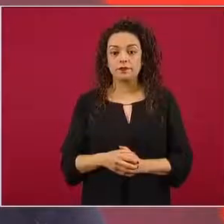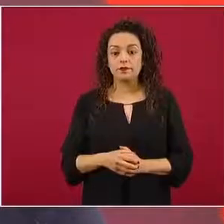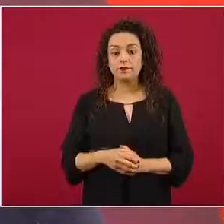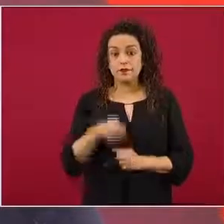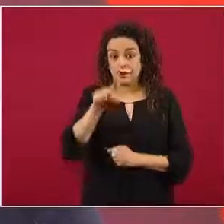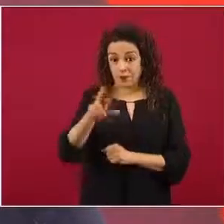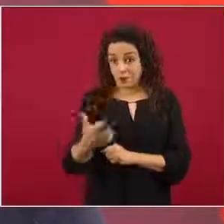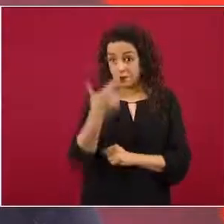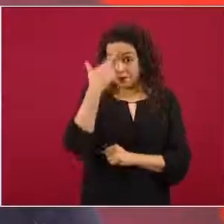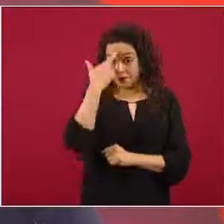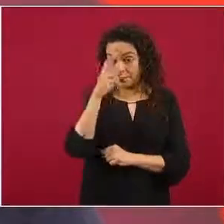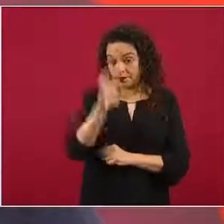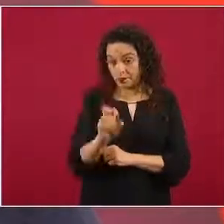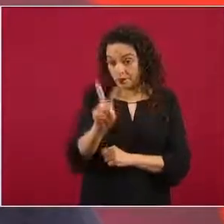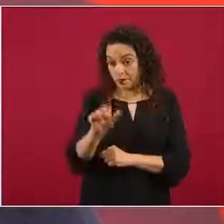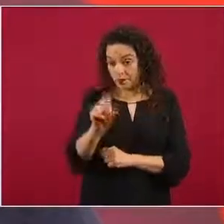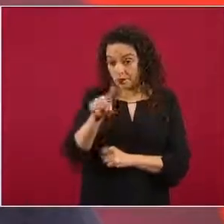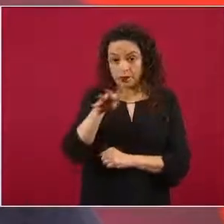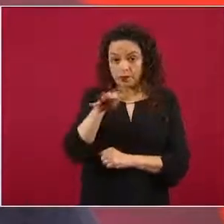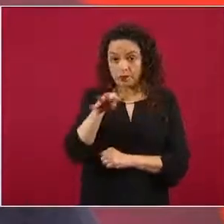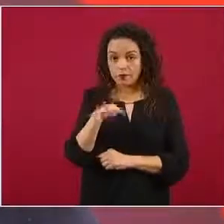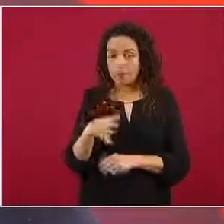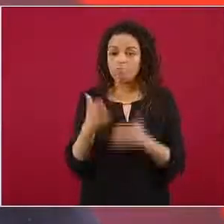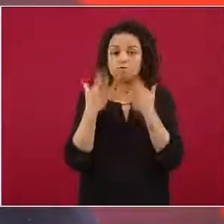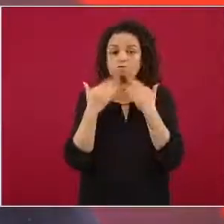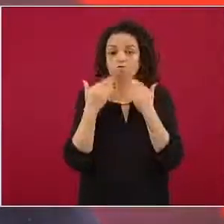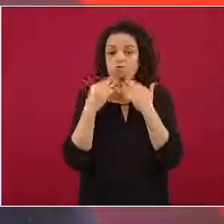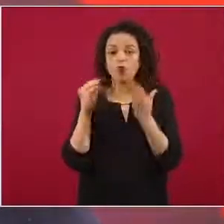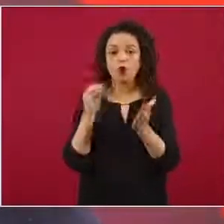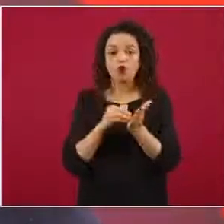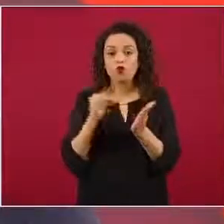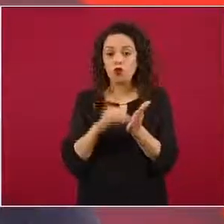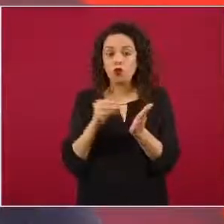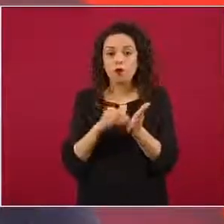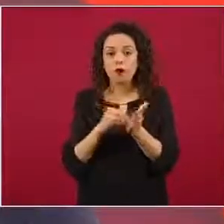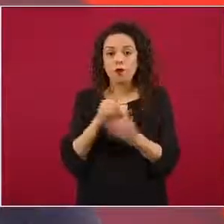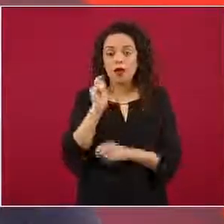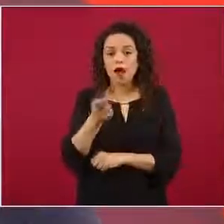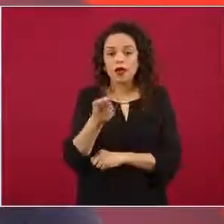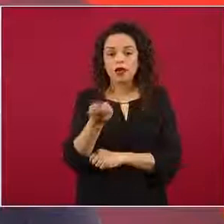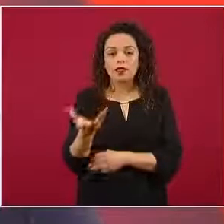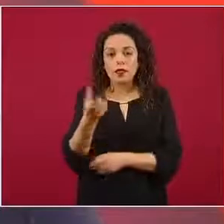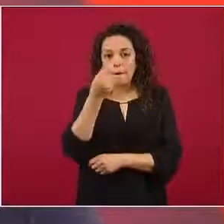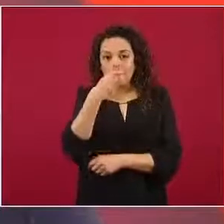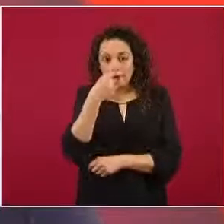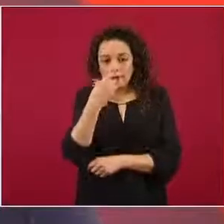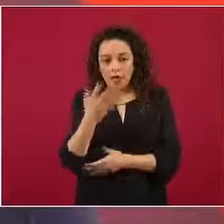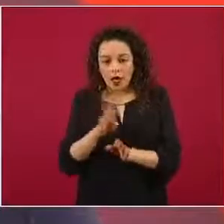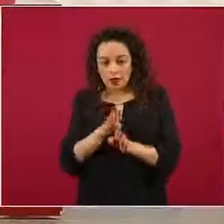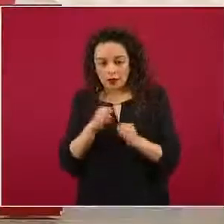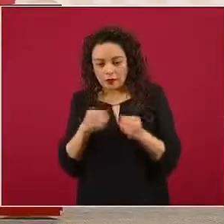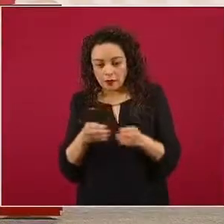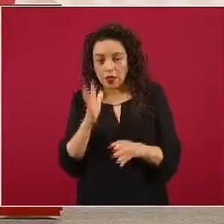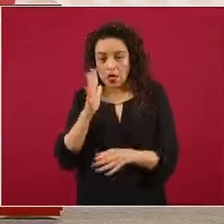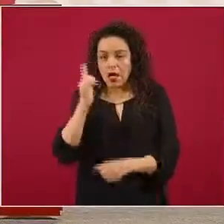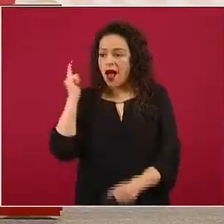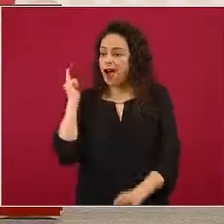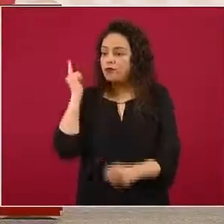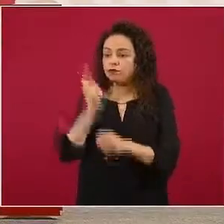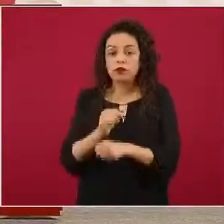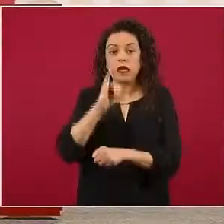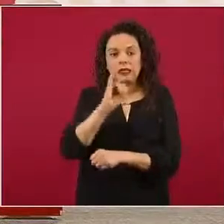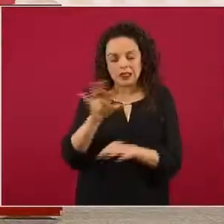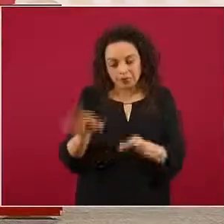COVID-19 no tiene ningún tratamiento específico que se haya demostrado su utilidad o su